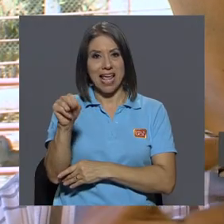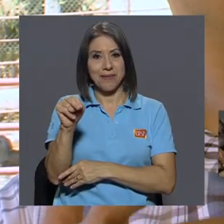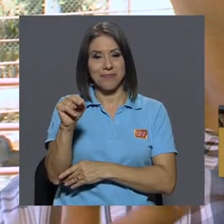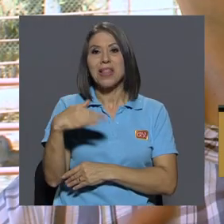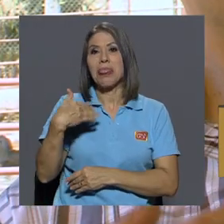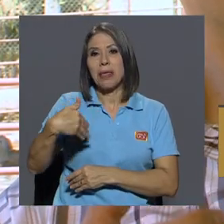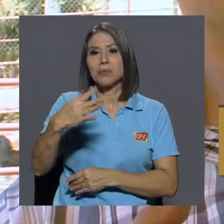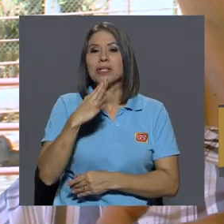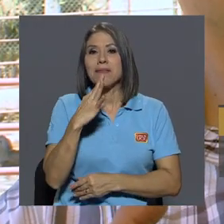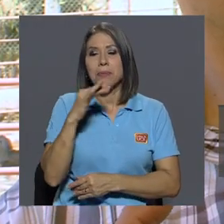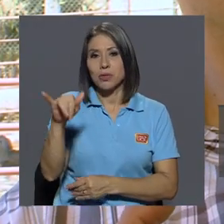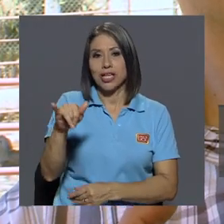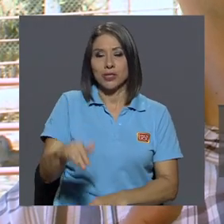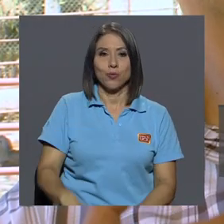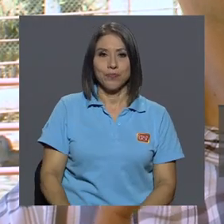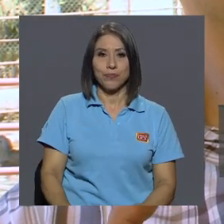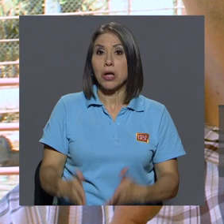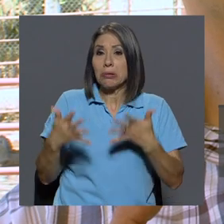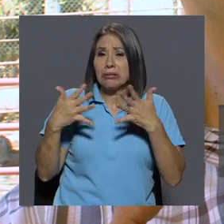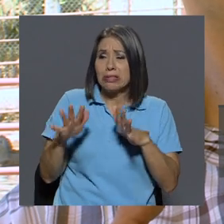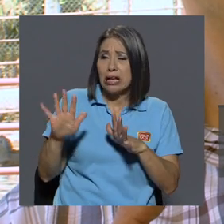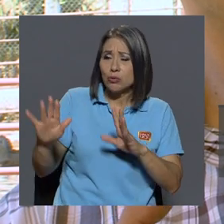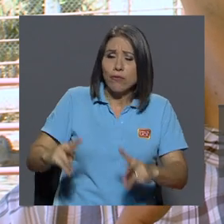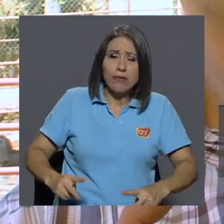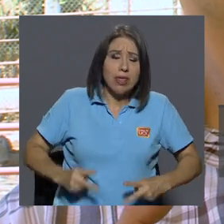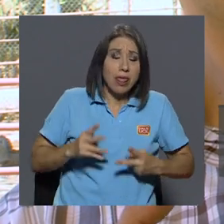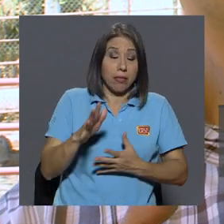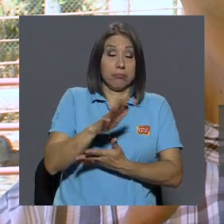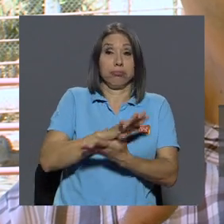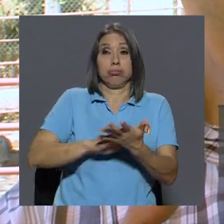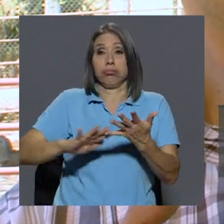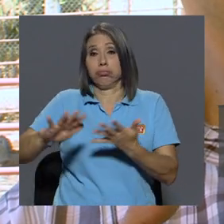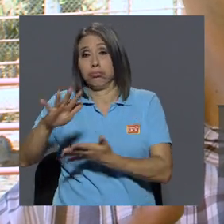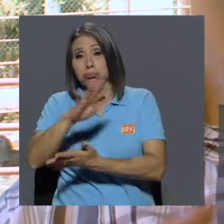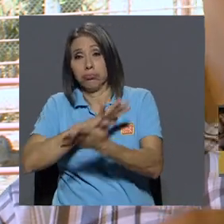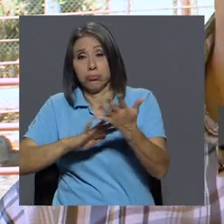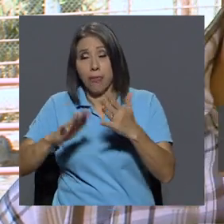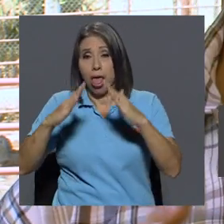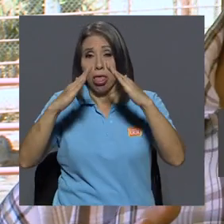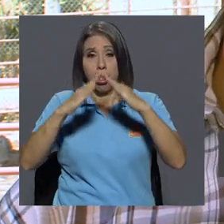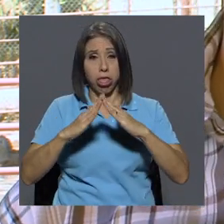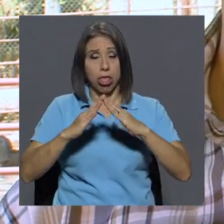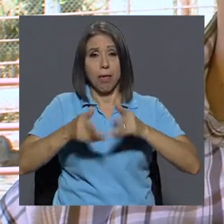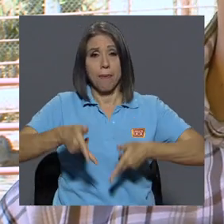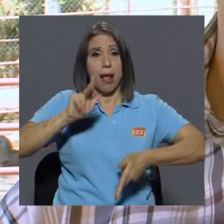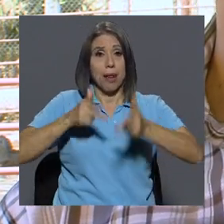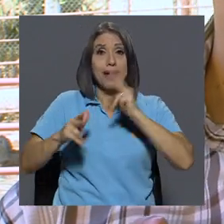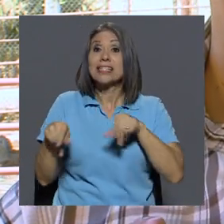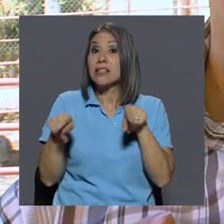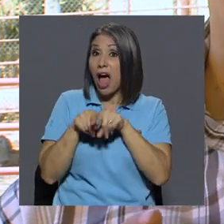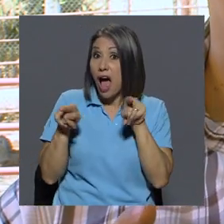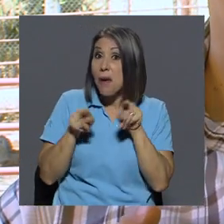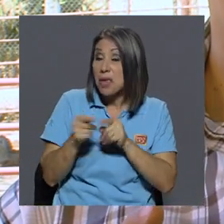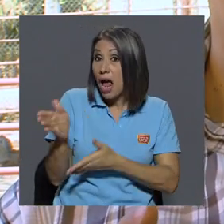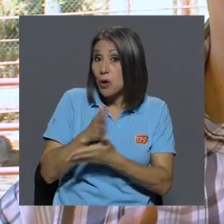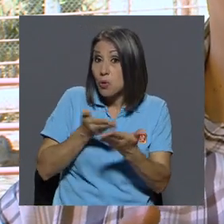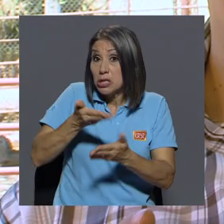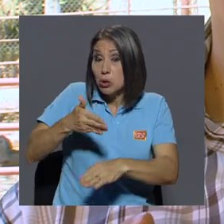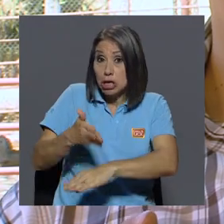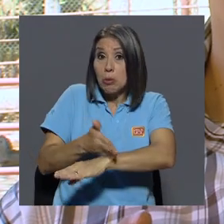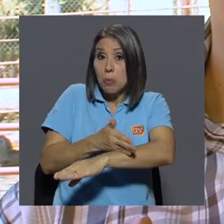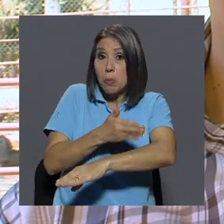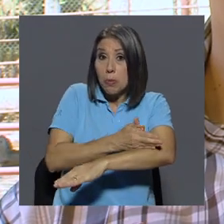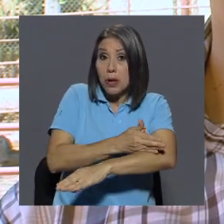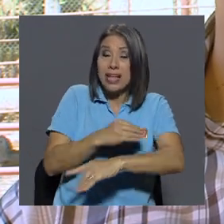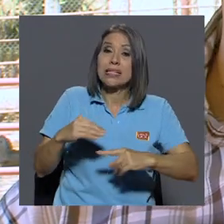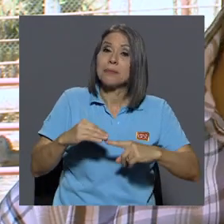Después de toda esa vida un poco tumultuosa en Palmares, también tuvo sus reivindicaciones, sobre todo con algo